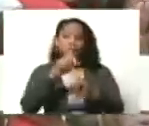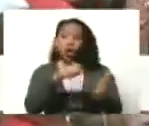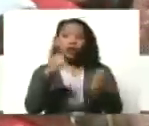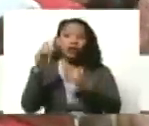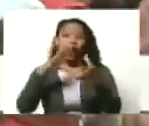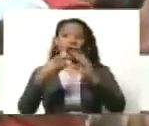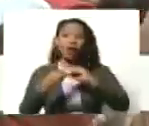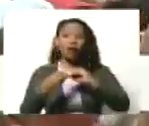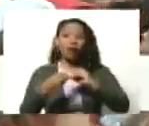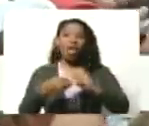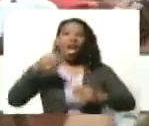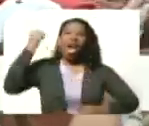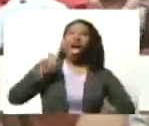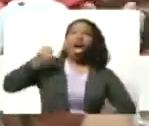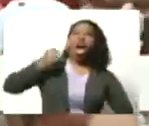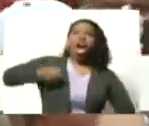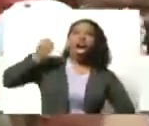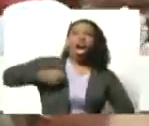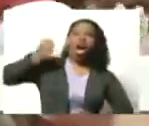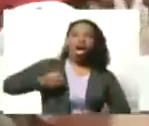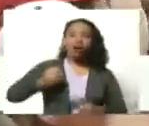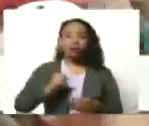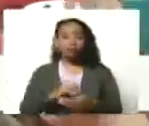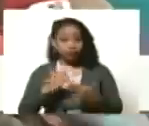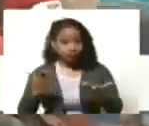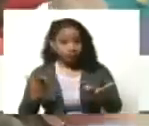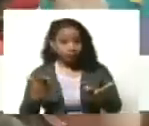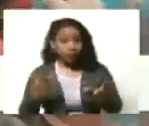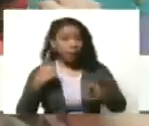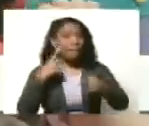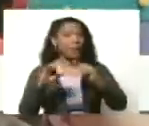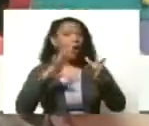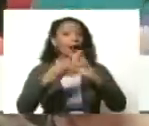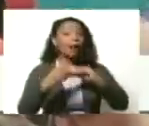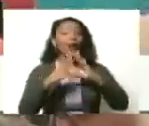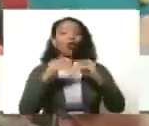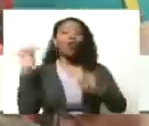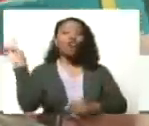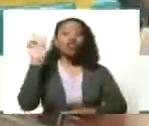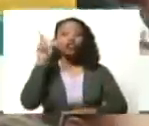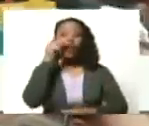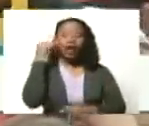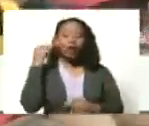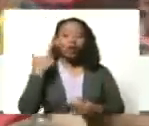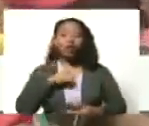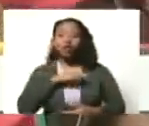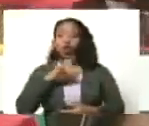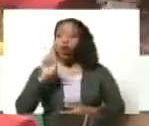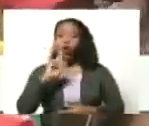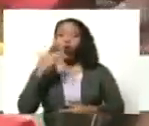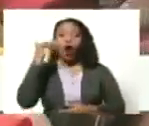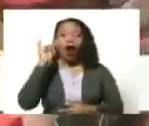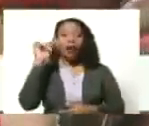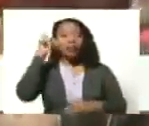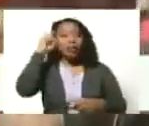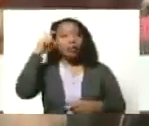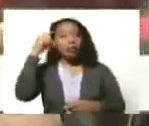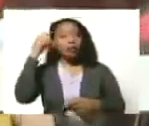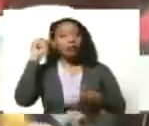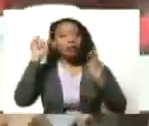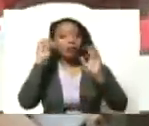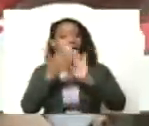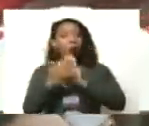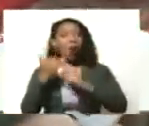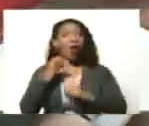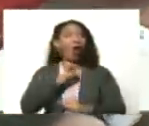reclama, ¿verdad? Pero el CLA es para todos los venezolanos, Nosotros no tenemos complejos de eso. Entonces